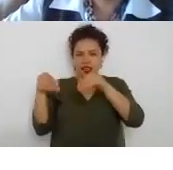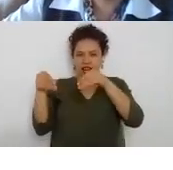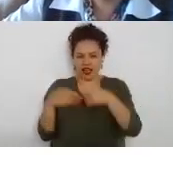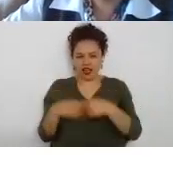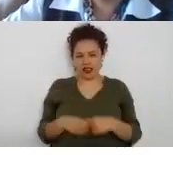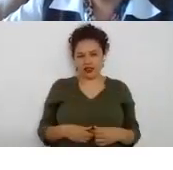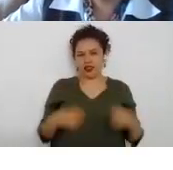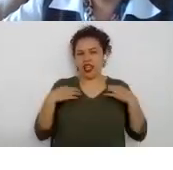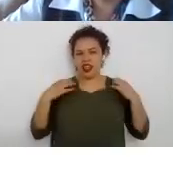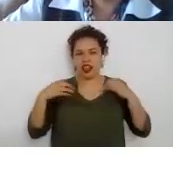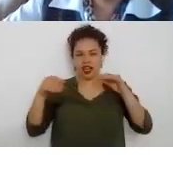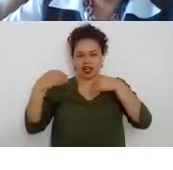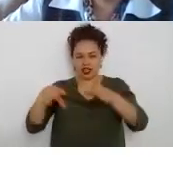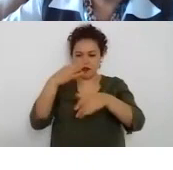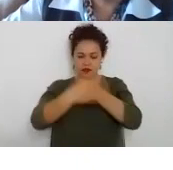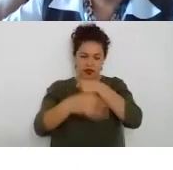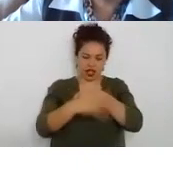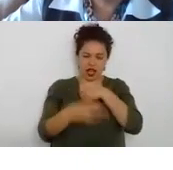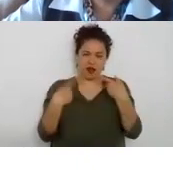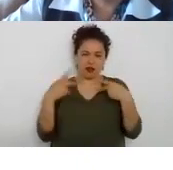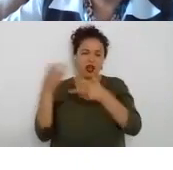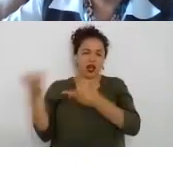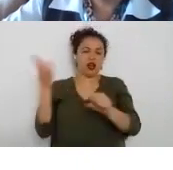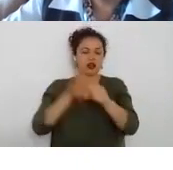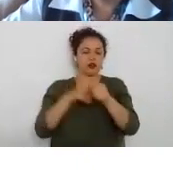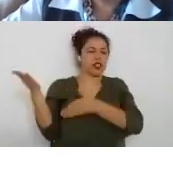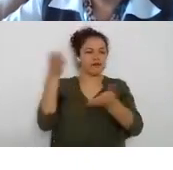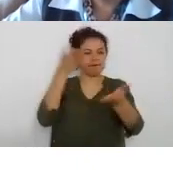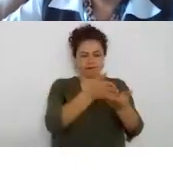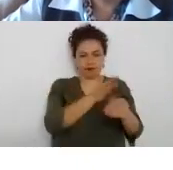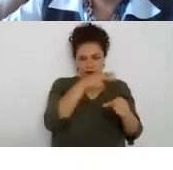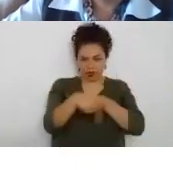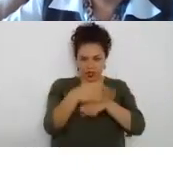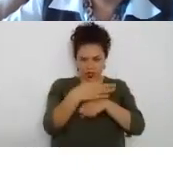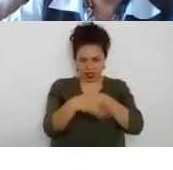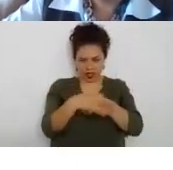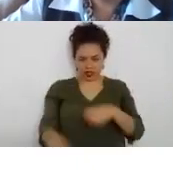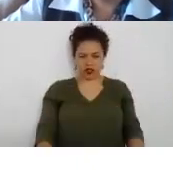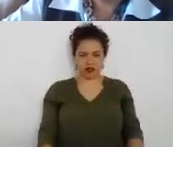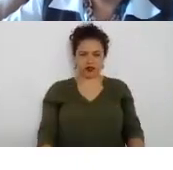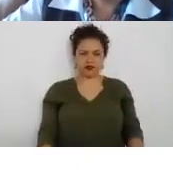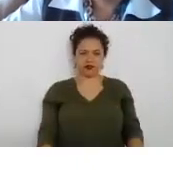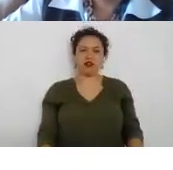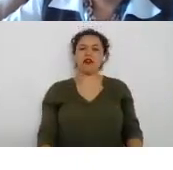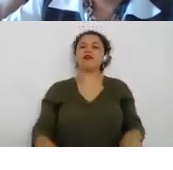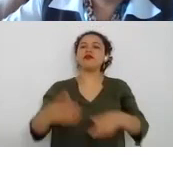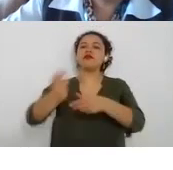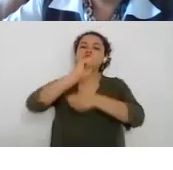ser temporal, en lo que la víctima llega al hospital, ¿de acuerdo? Entonces, ¿en qué va a consistir este vendaje?